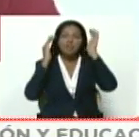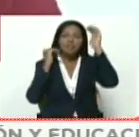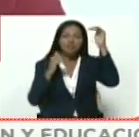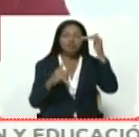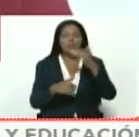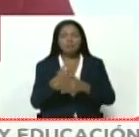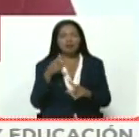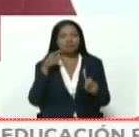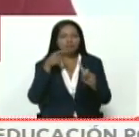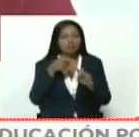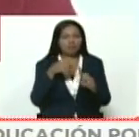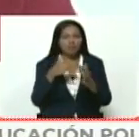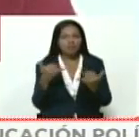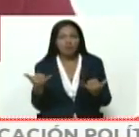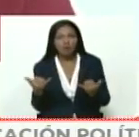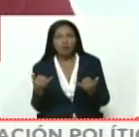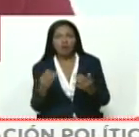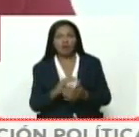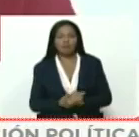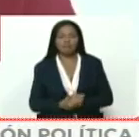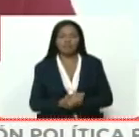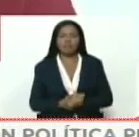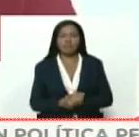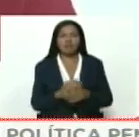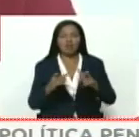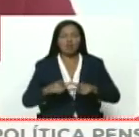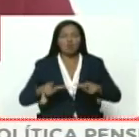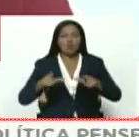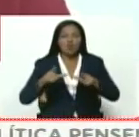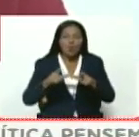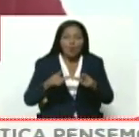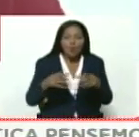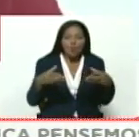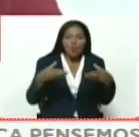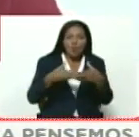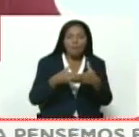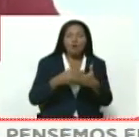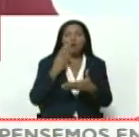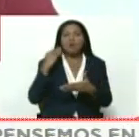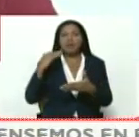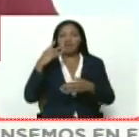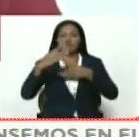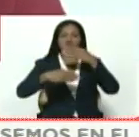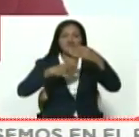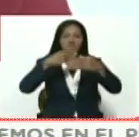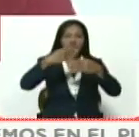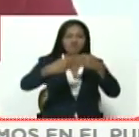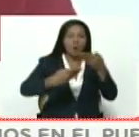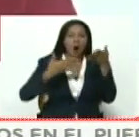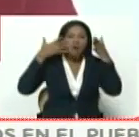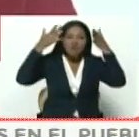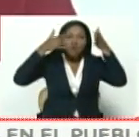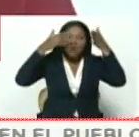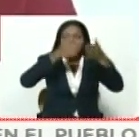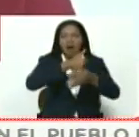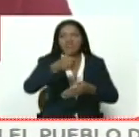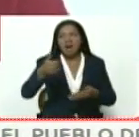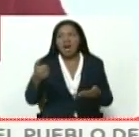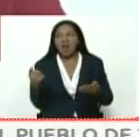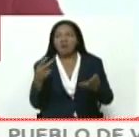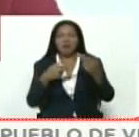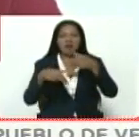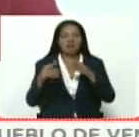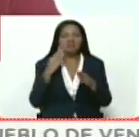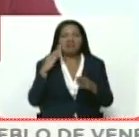más específicamente a los cuadros juveniles que están en proceso de formación en cada una de las estructuras